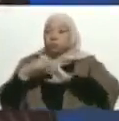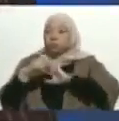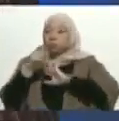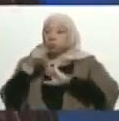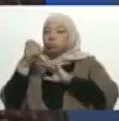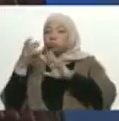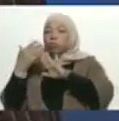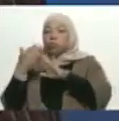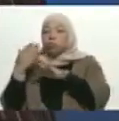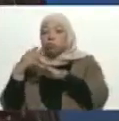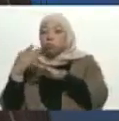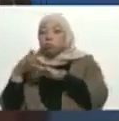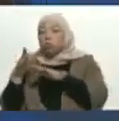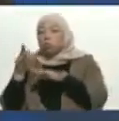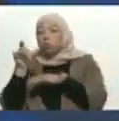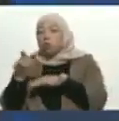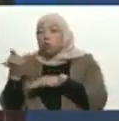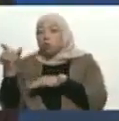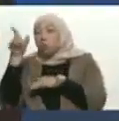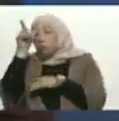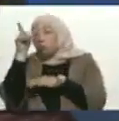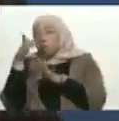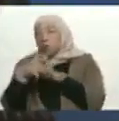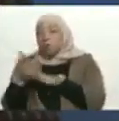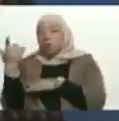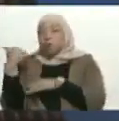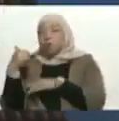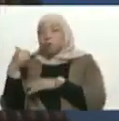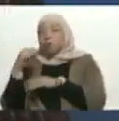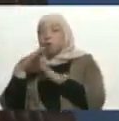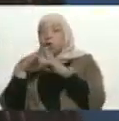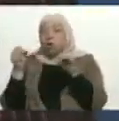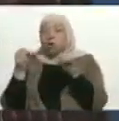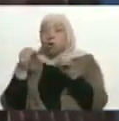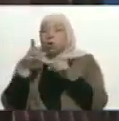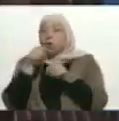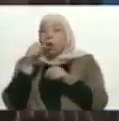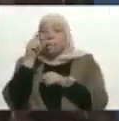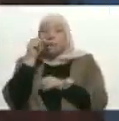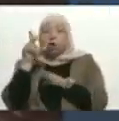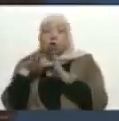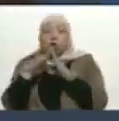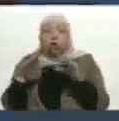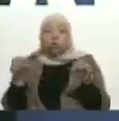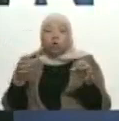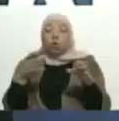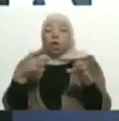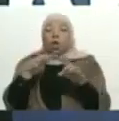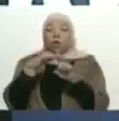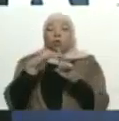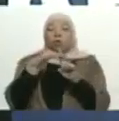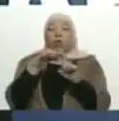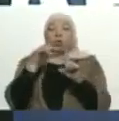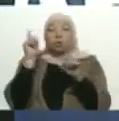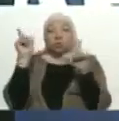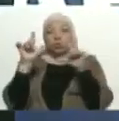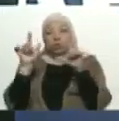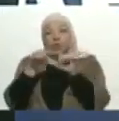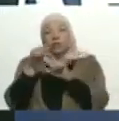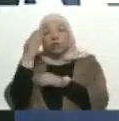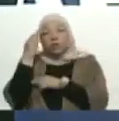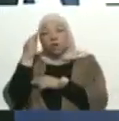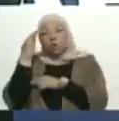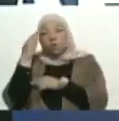de acabar con la dignidad de una gallina y mañana amanecemos sin gallinas. Es una realidad. ¿Por qué? Porque tienen esa capacidad de